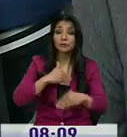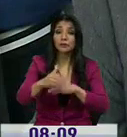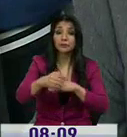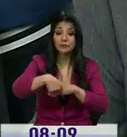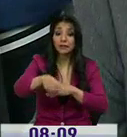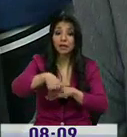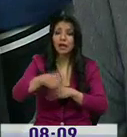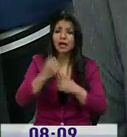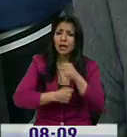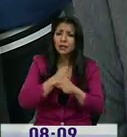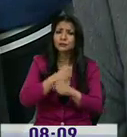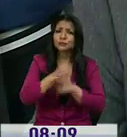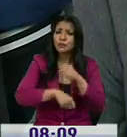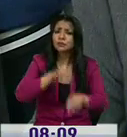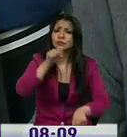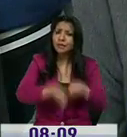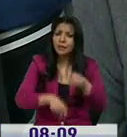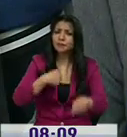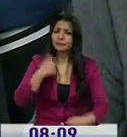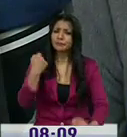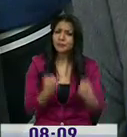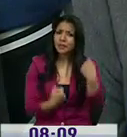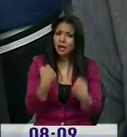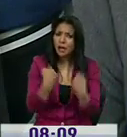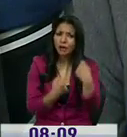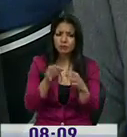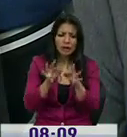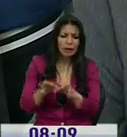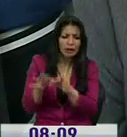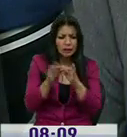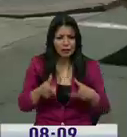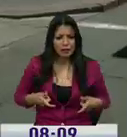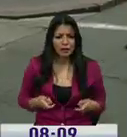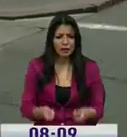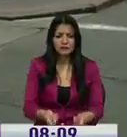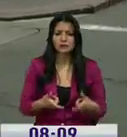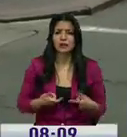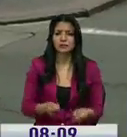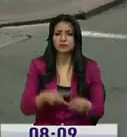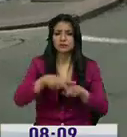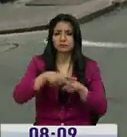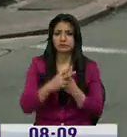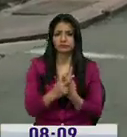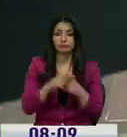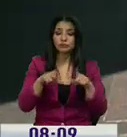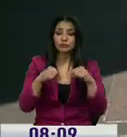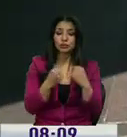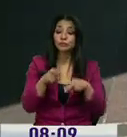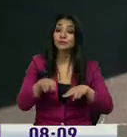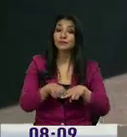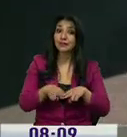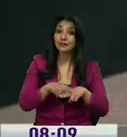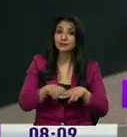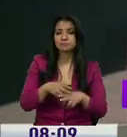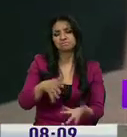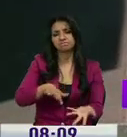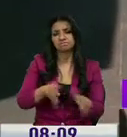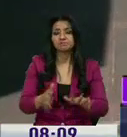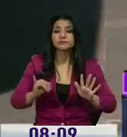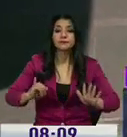que muchos años ha afectado en el aspecto mecánico a nuestras unidades. El gremio de taxis ejecutivos reúne alrededor